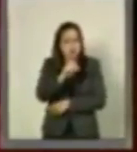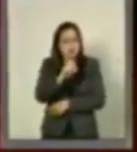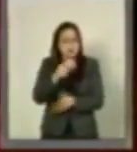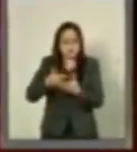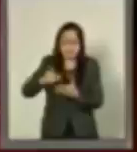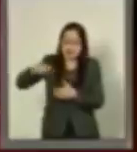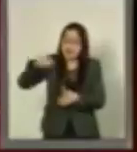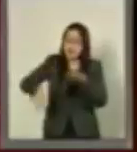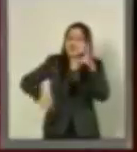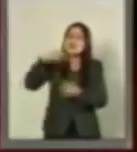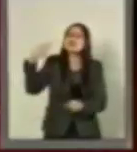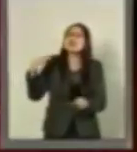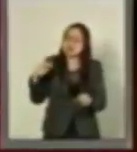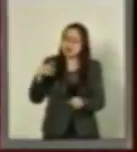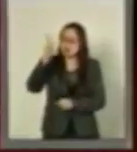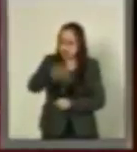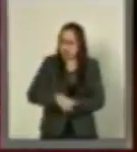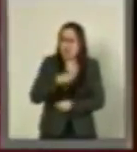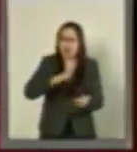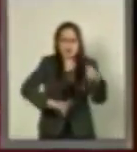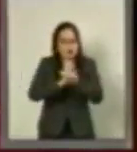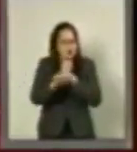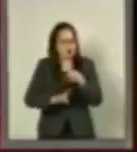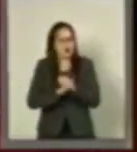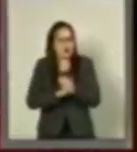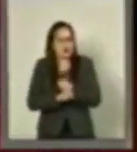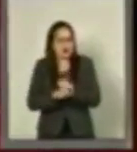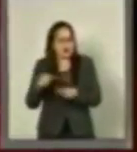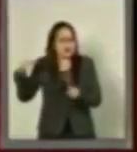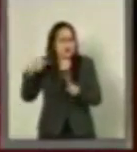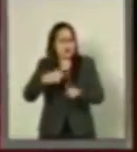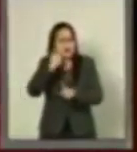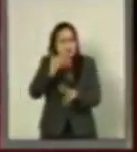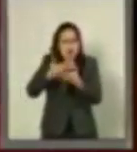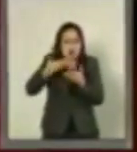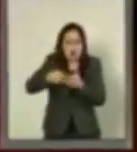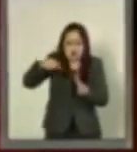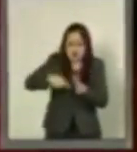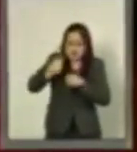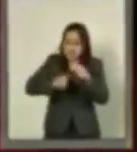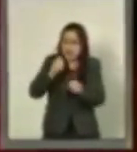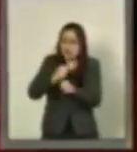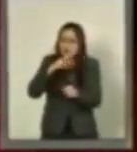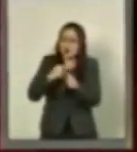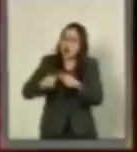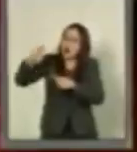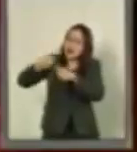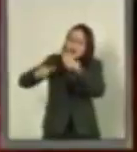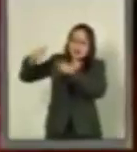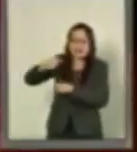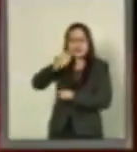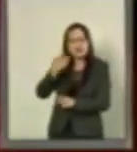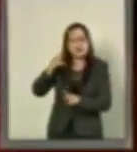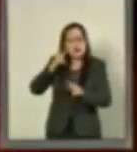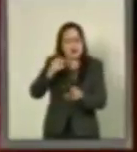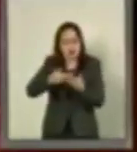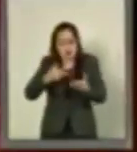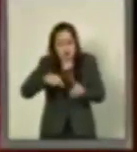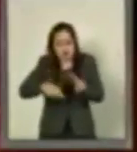hoyo negro terrible. No me voy a referir al presente año porque va para